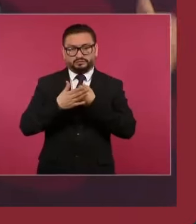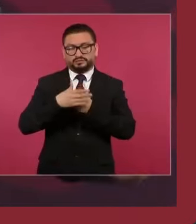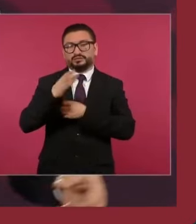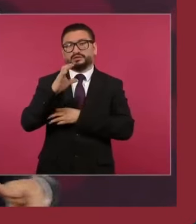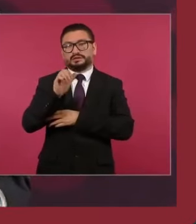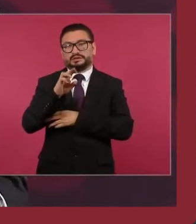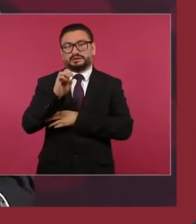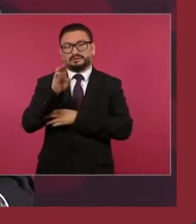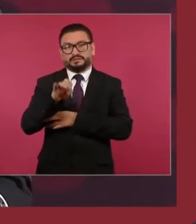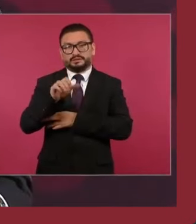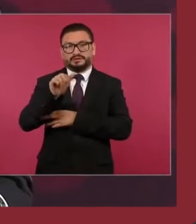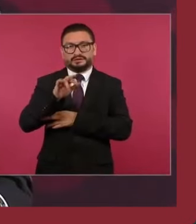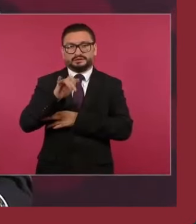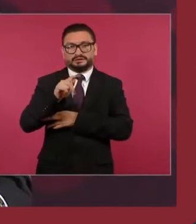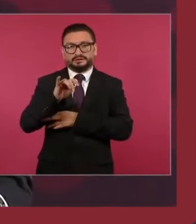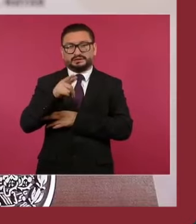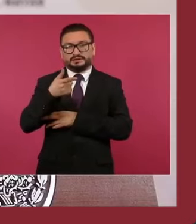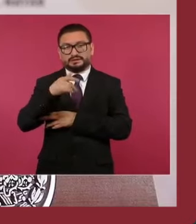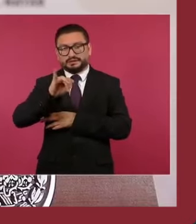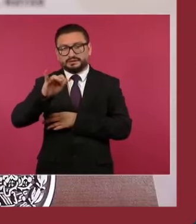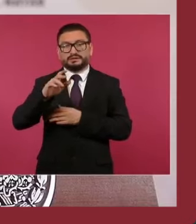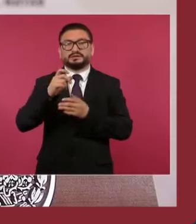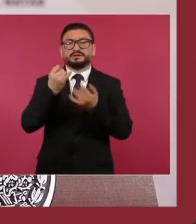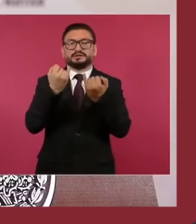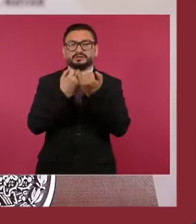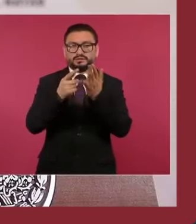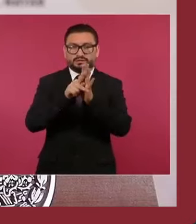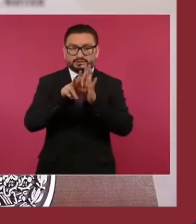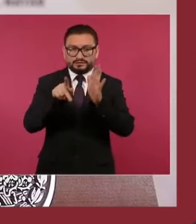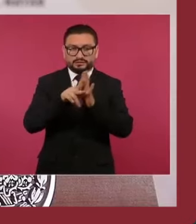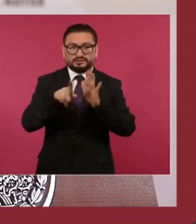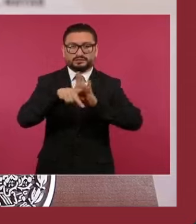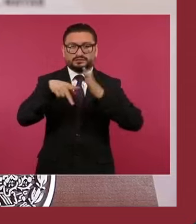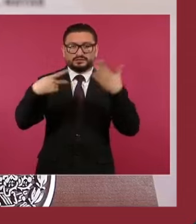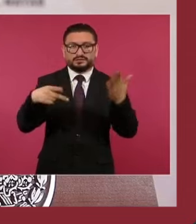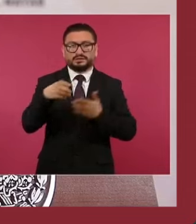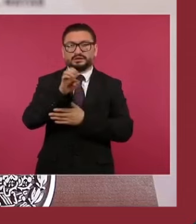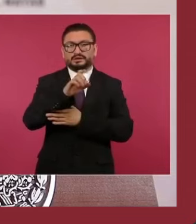y a los del Reforma,